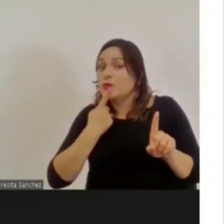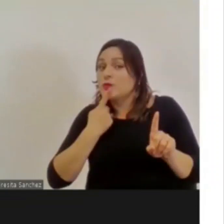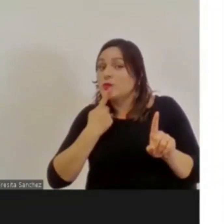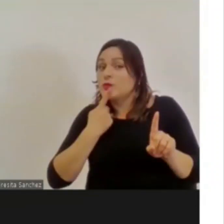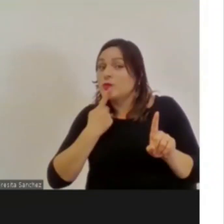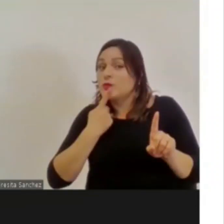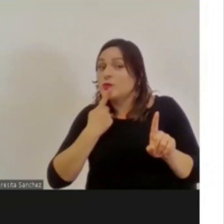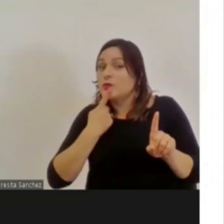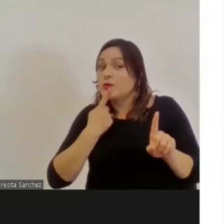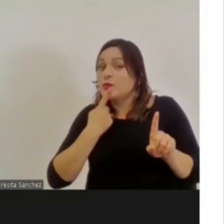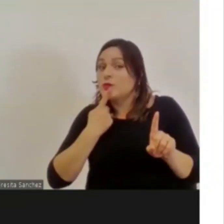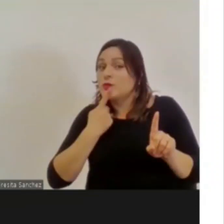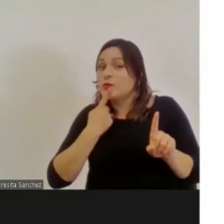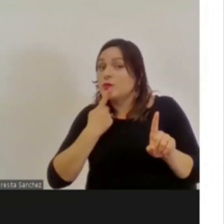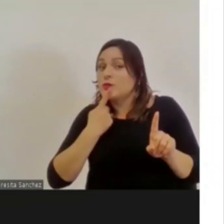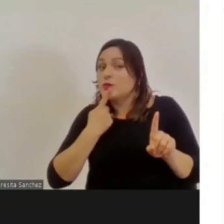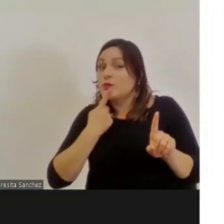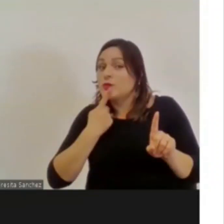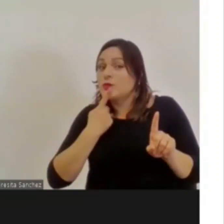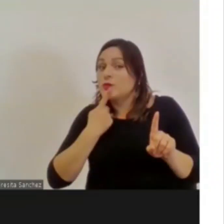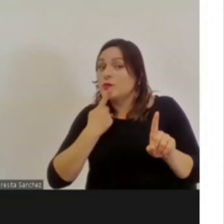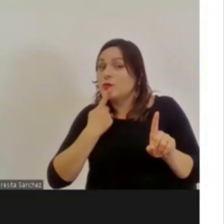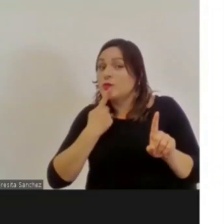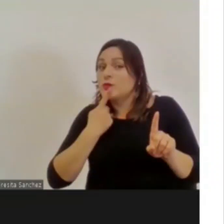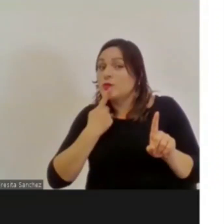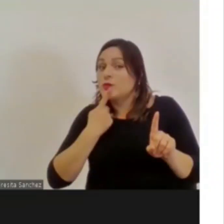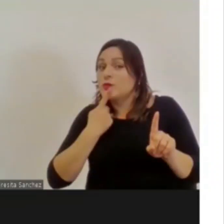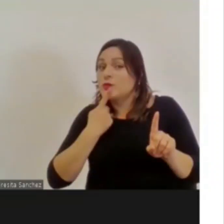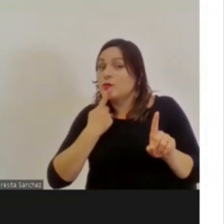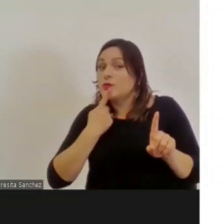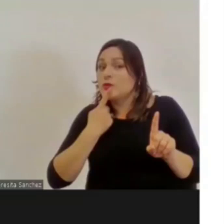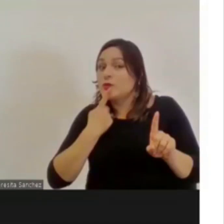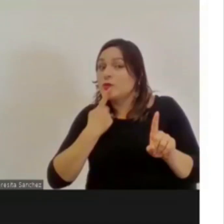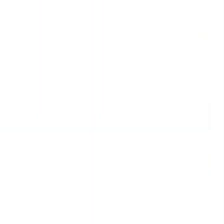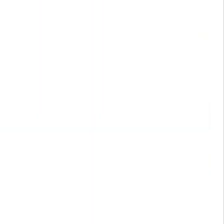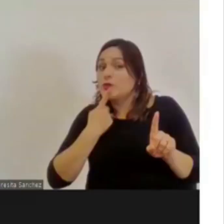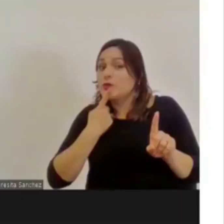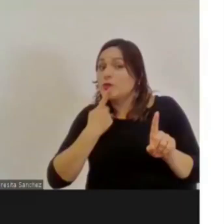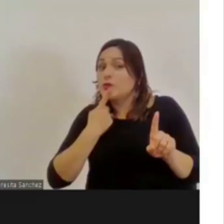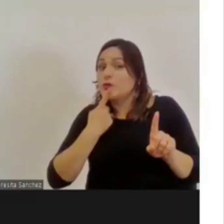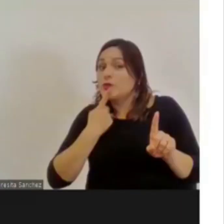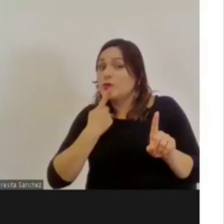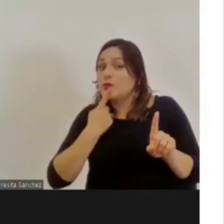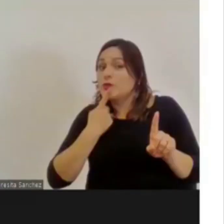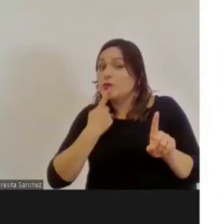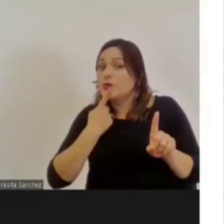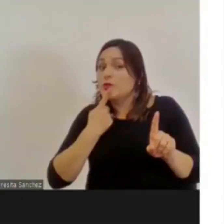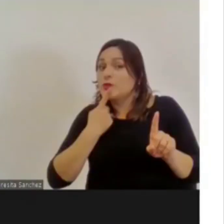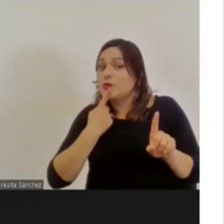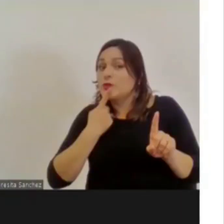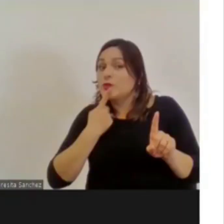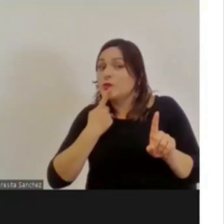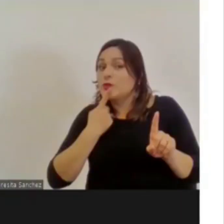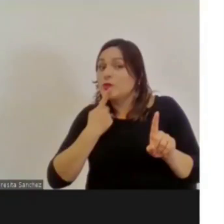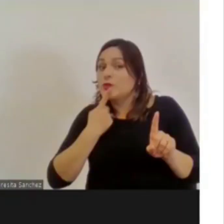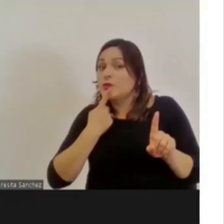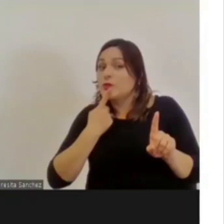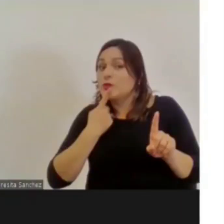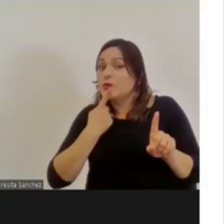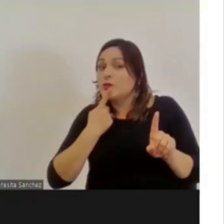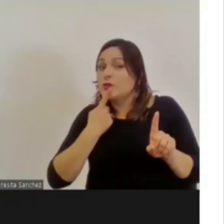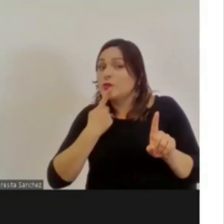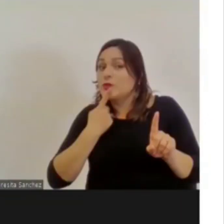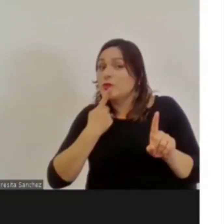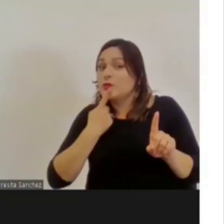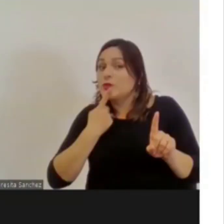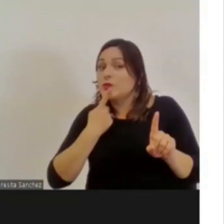en Protección Civil para niños. Y entonces tiene un mensaje para ustedes. Hola, amiguitos. Recuerda que en la